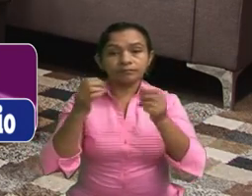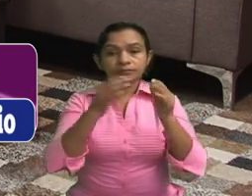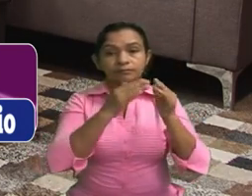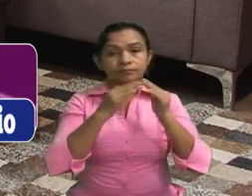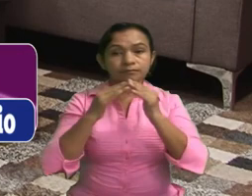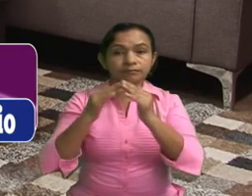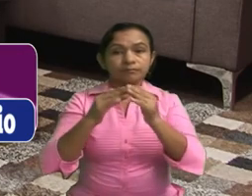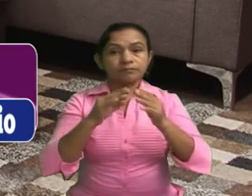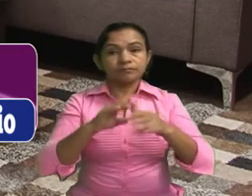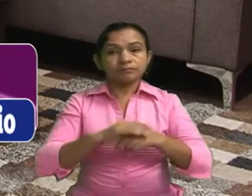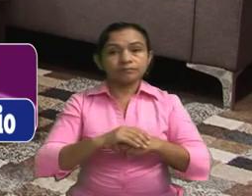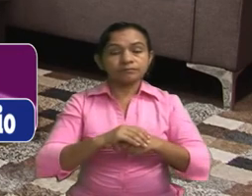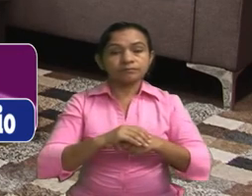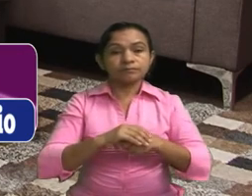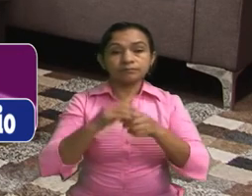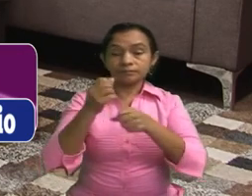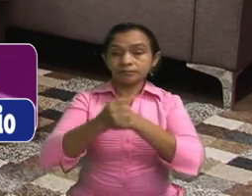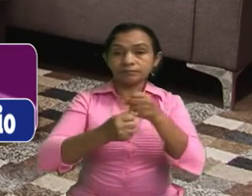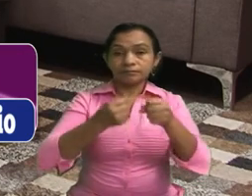¿no? De años,